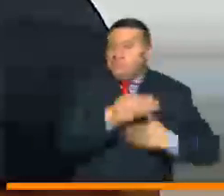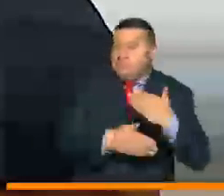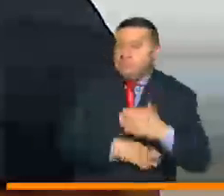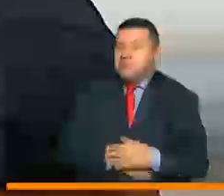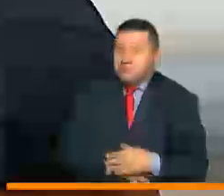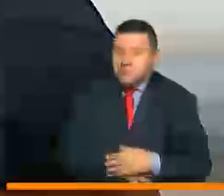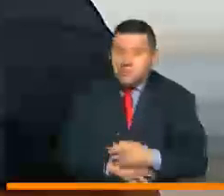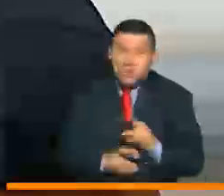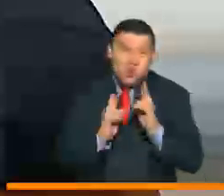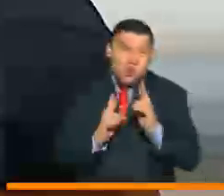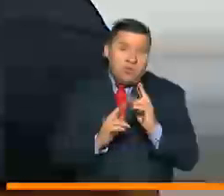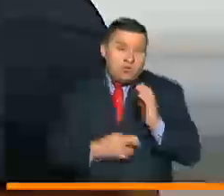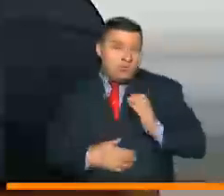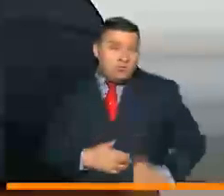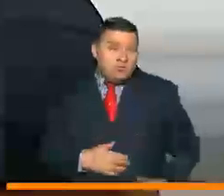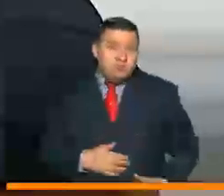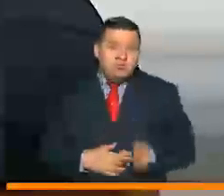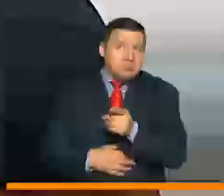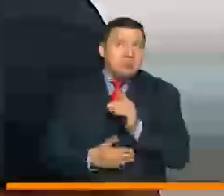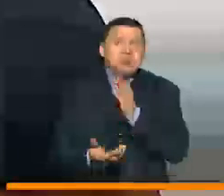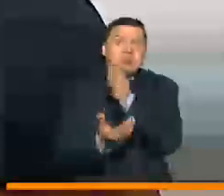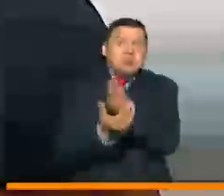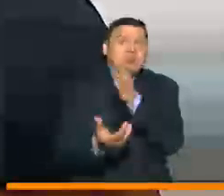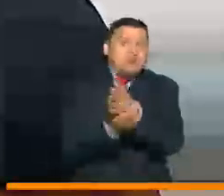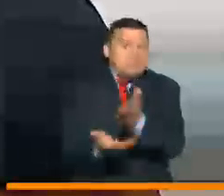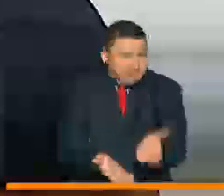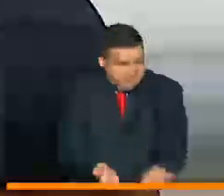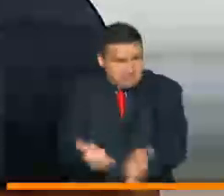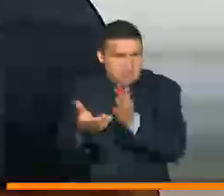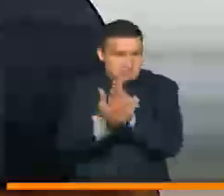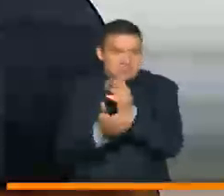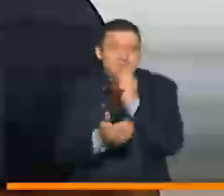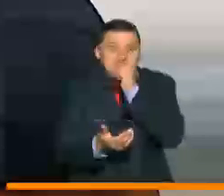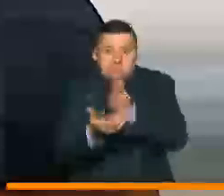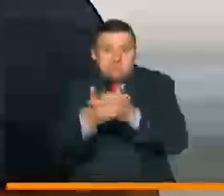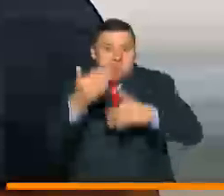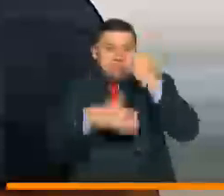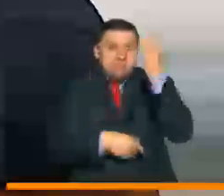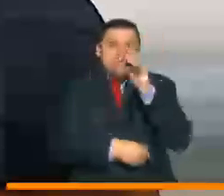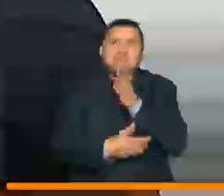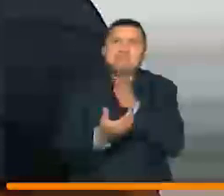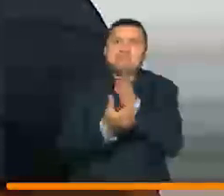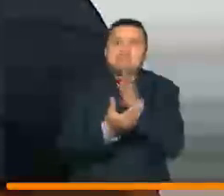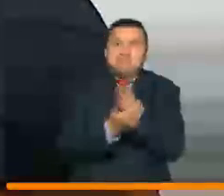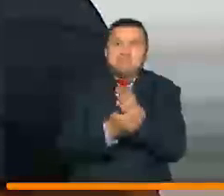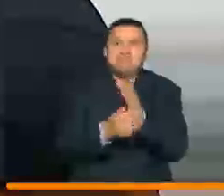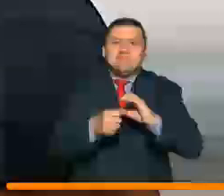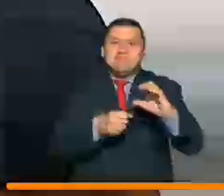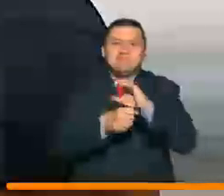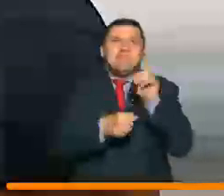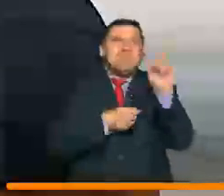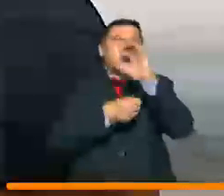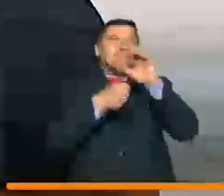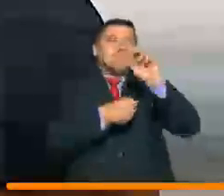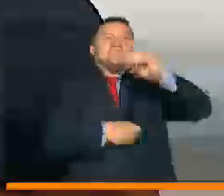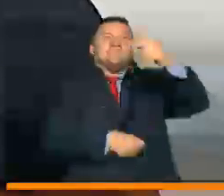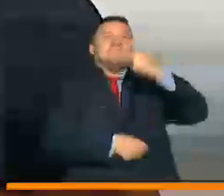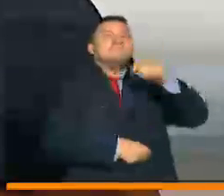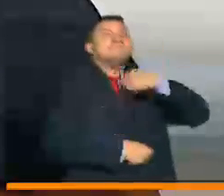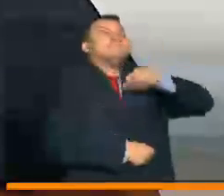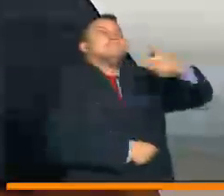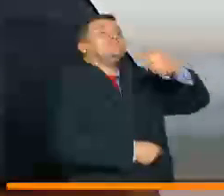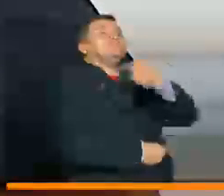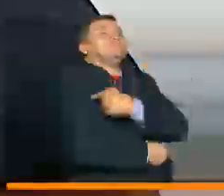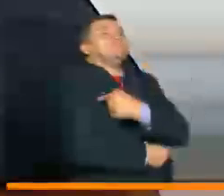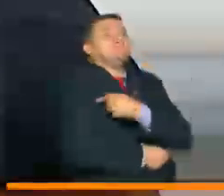y lo que esperamos de los ciudadanos es que concurran a lograr esa vacunación masiva en las ciudades del país con la segunda dosis, que